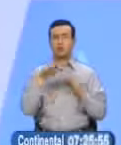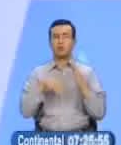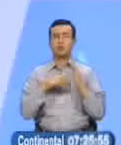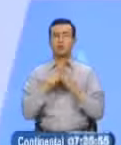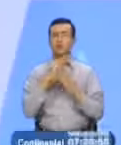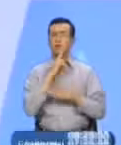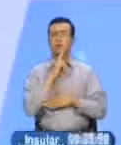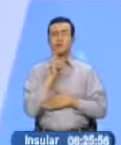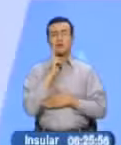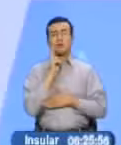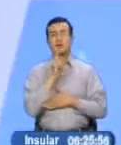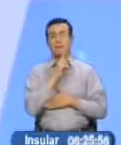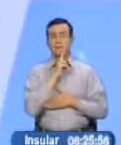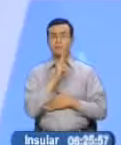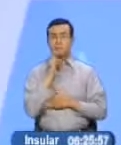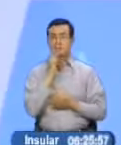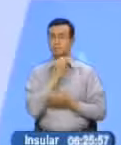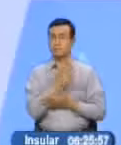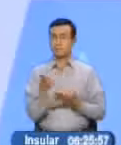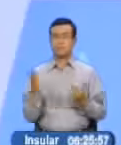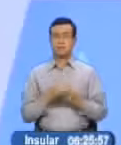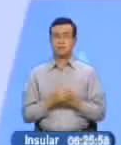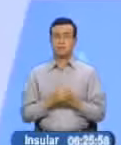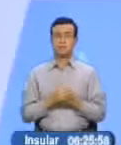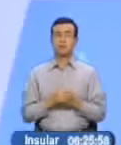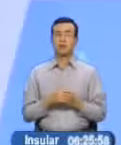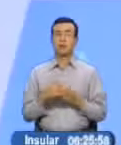los restaurantes que he mencionado. Es